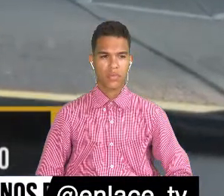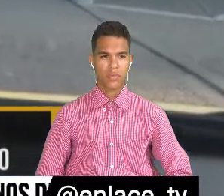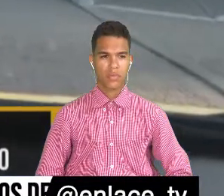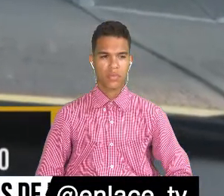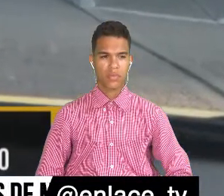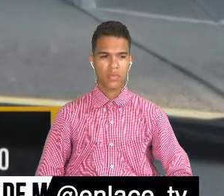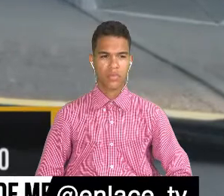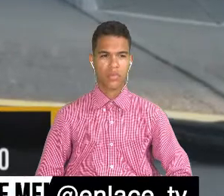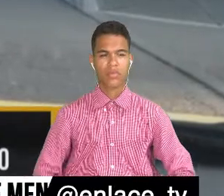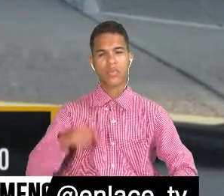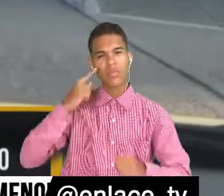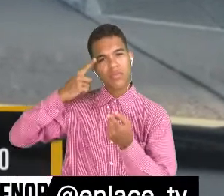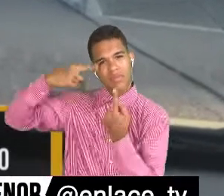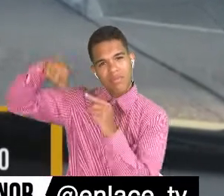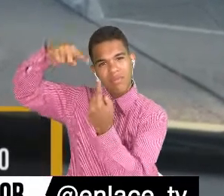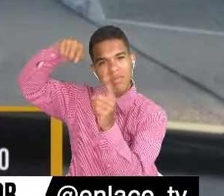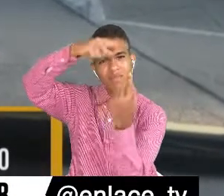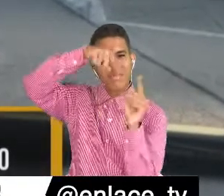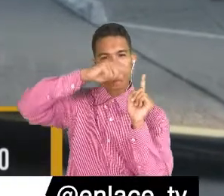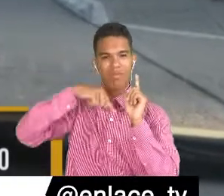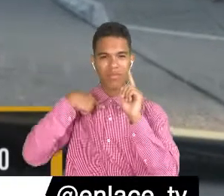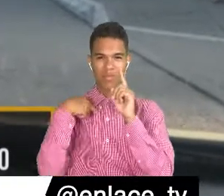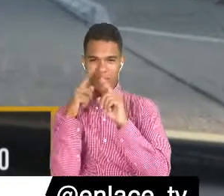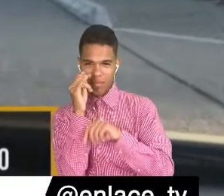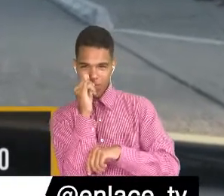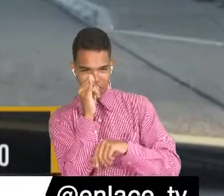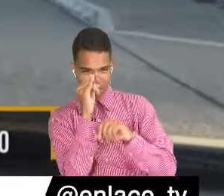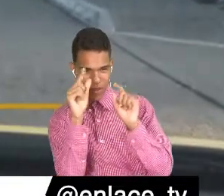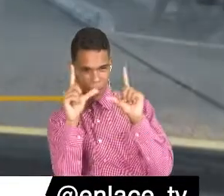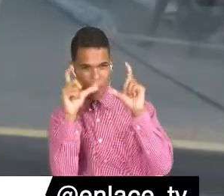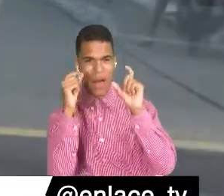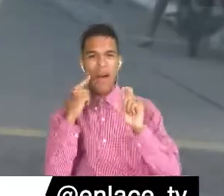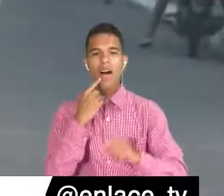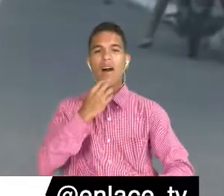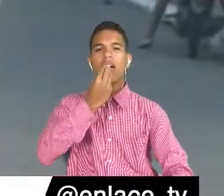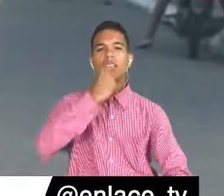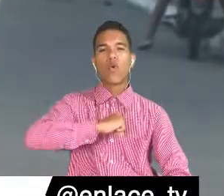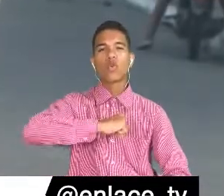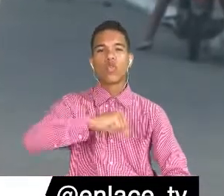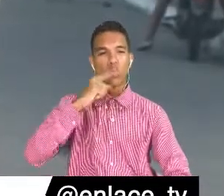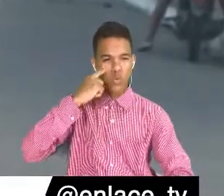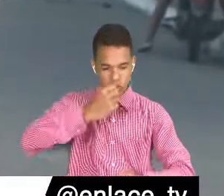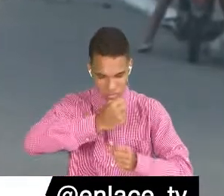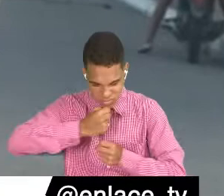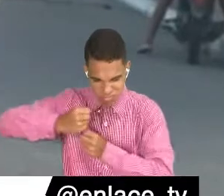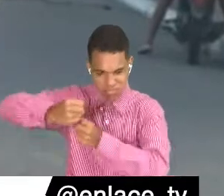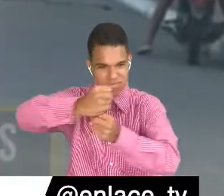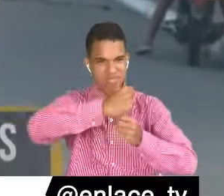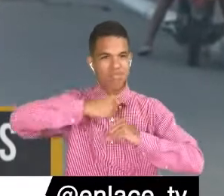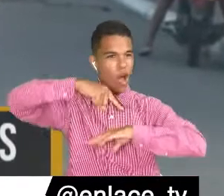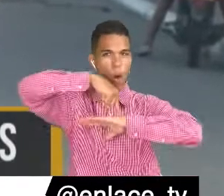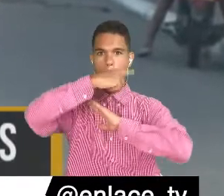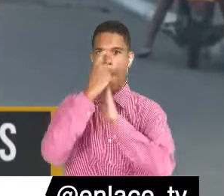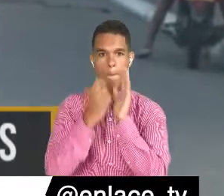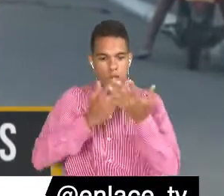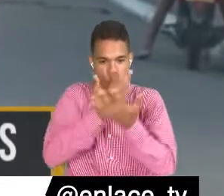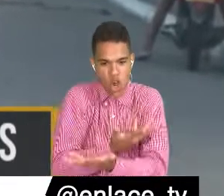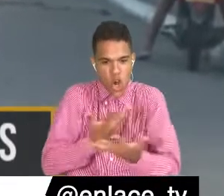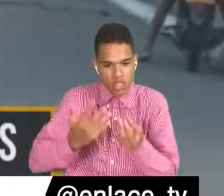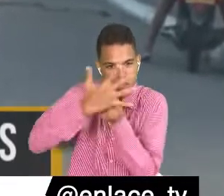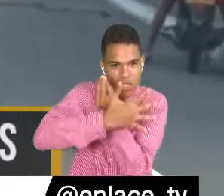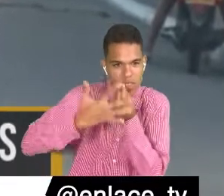Inicia el recorrido del reportero ciudadano con esta gigante olla de sancocho que con todos sus mega utensilios es transportada en esta motocicleta con todos los